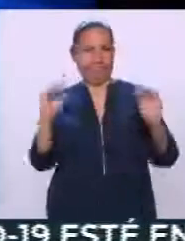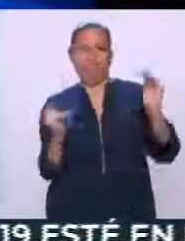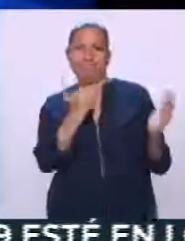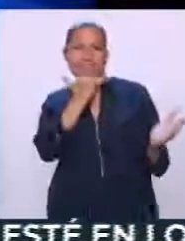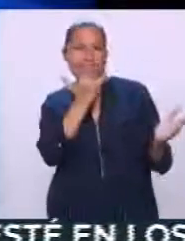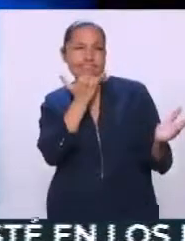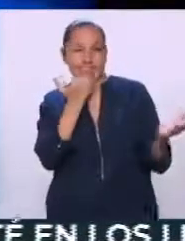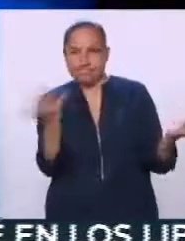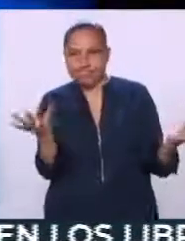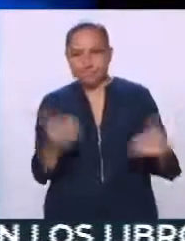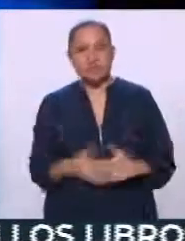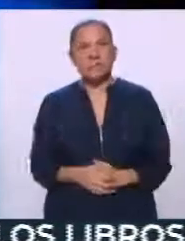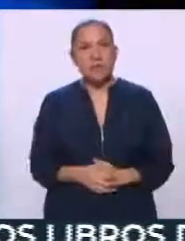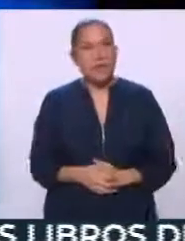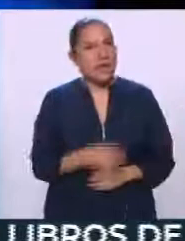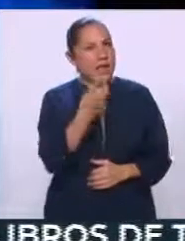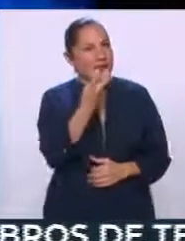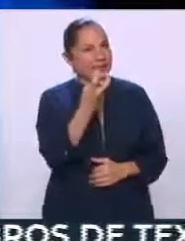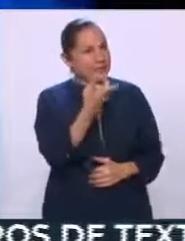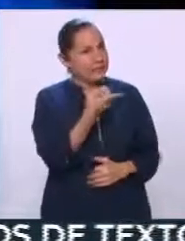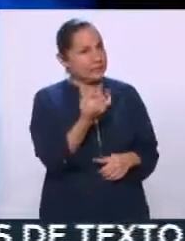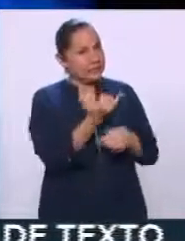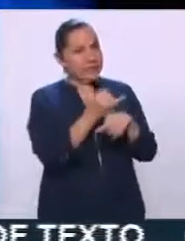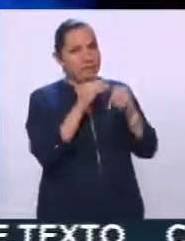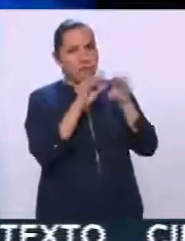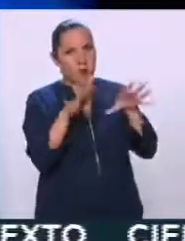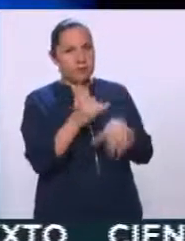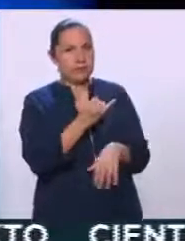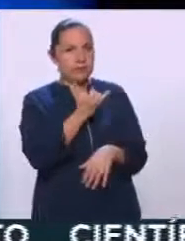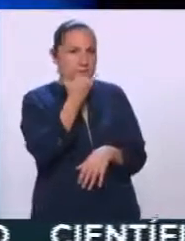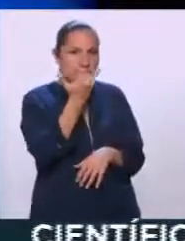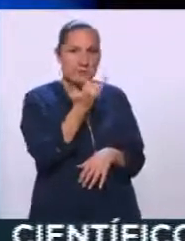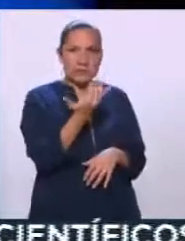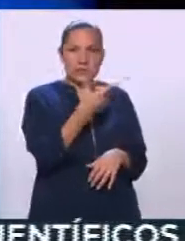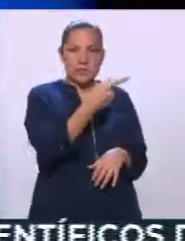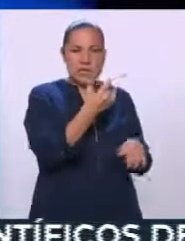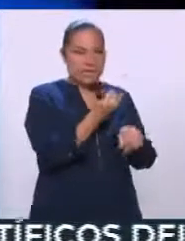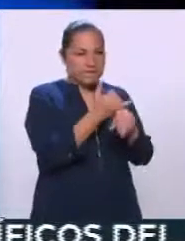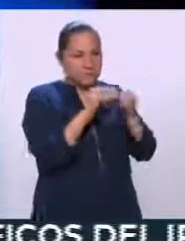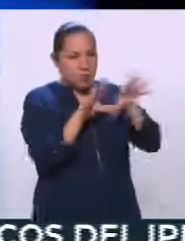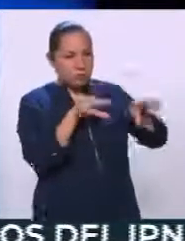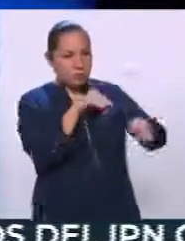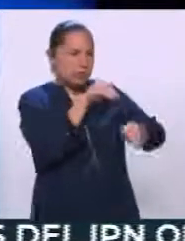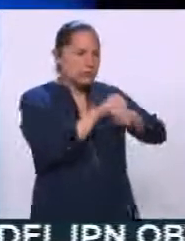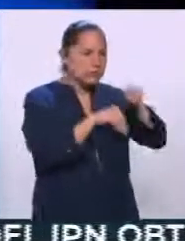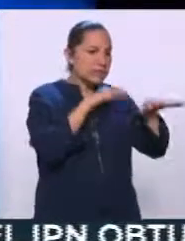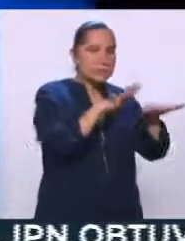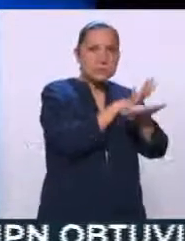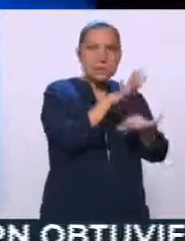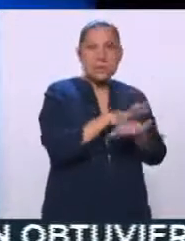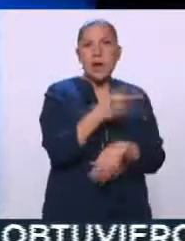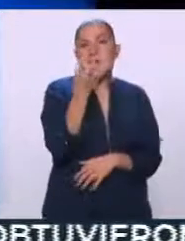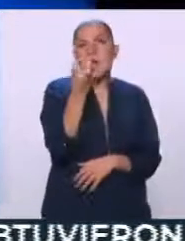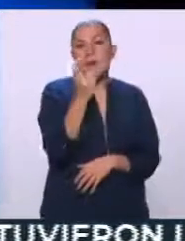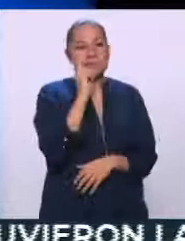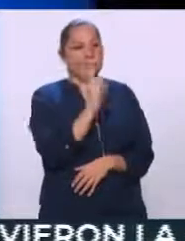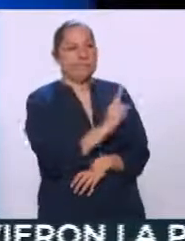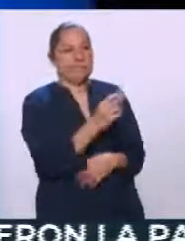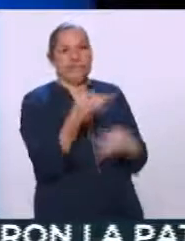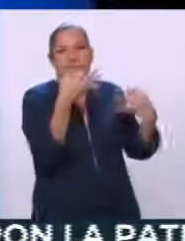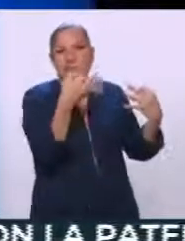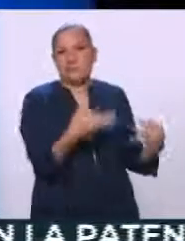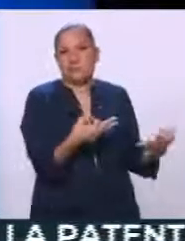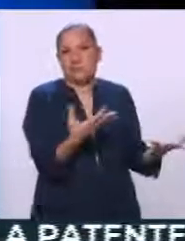podemos desatender esta información sesgada y que pues carece por completo de cualquier tipo de validez. Mario,